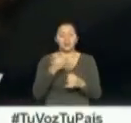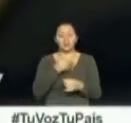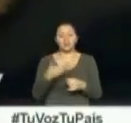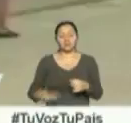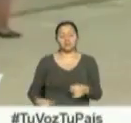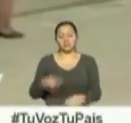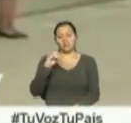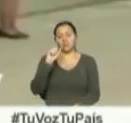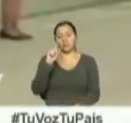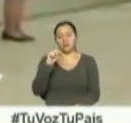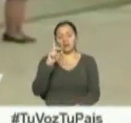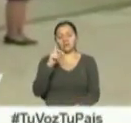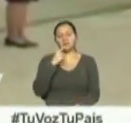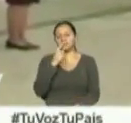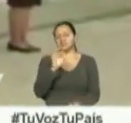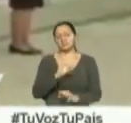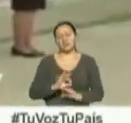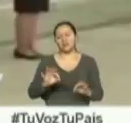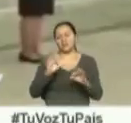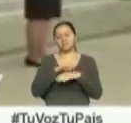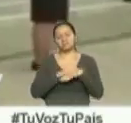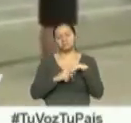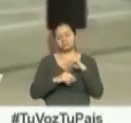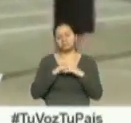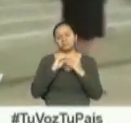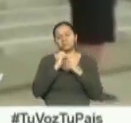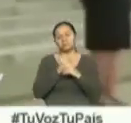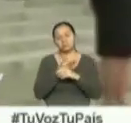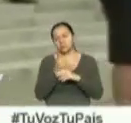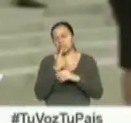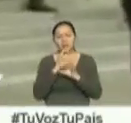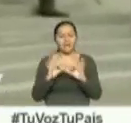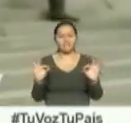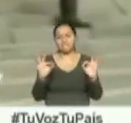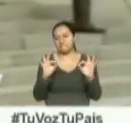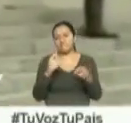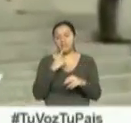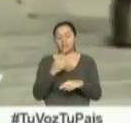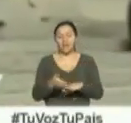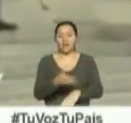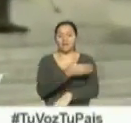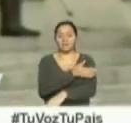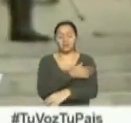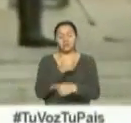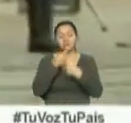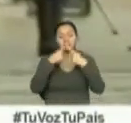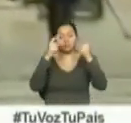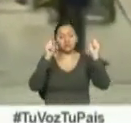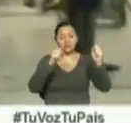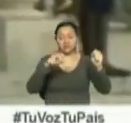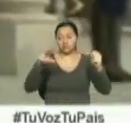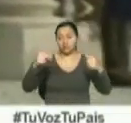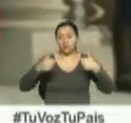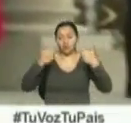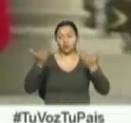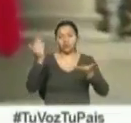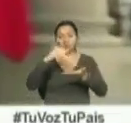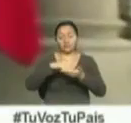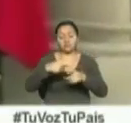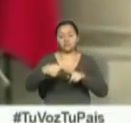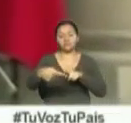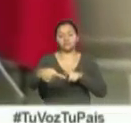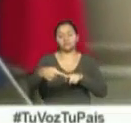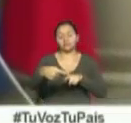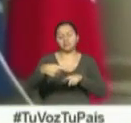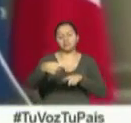François Hollande no ha querido hacer ningún comentario sobre el anuncio. Ya dijo anteriormente que anunciaría su candidatura a finales